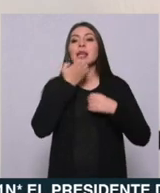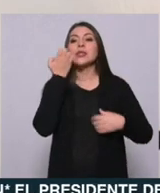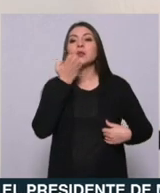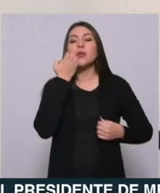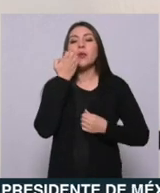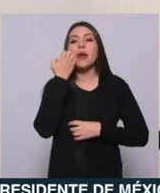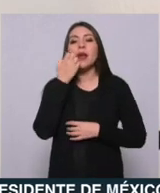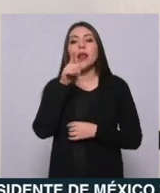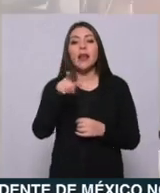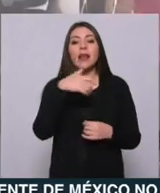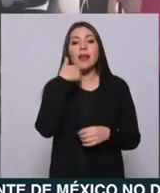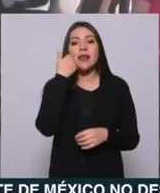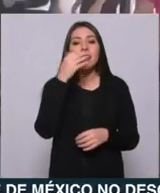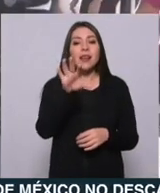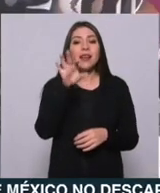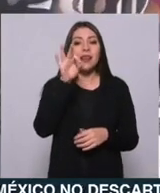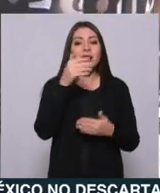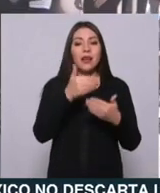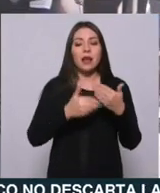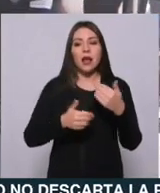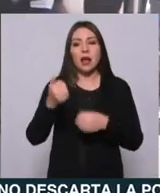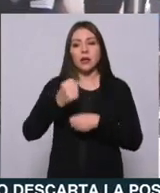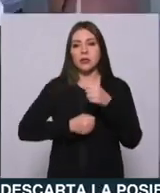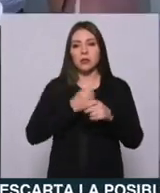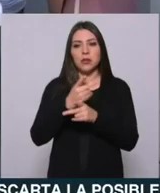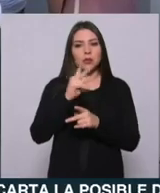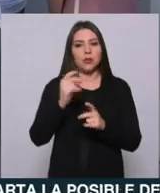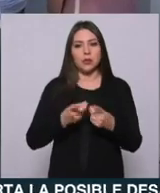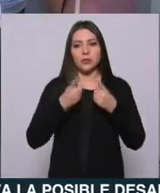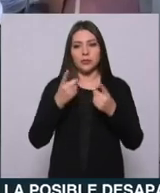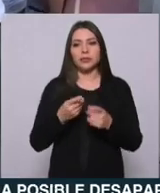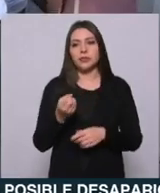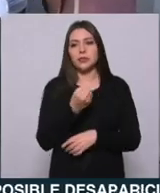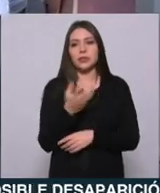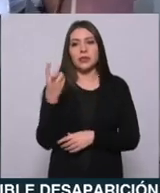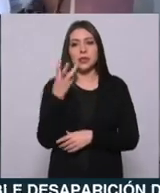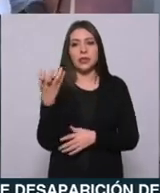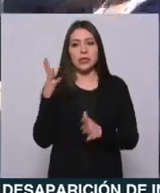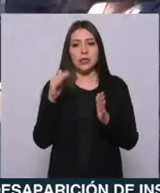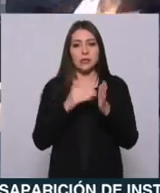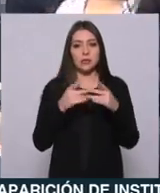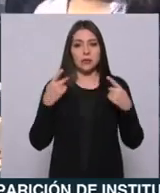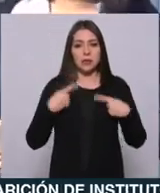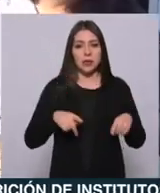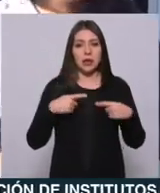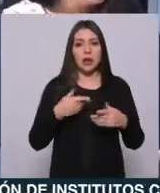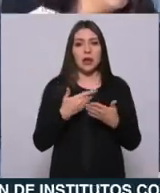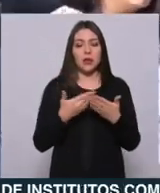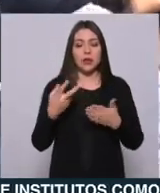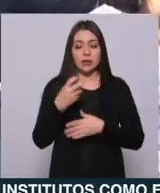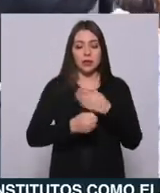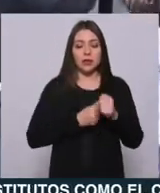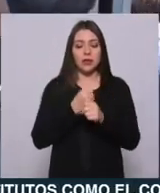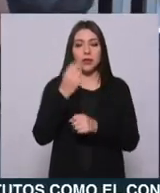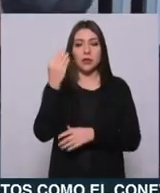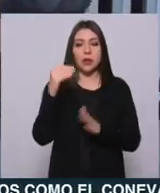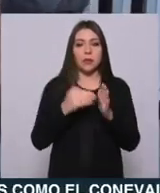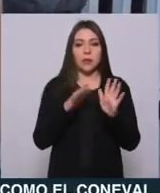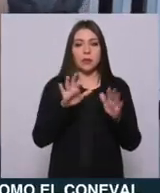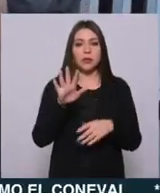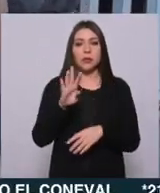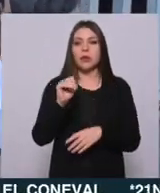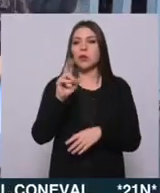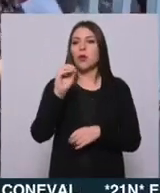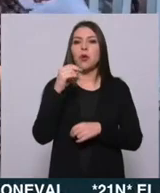por él o ella. De los más de 310.000 aspirantes, en este año, 9.559 no presentaron